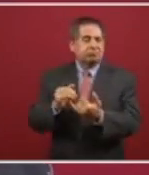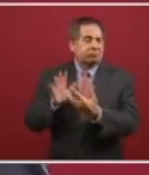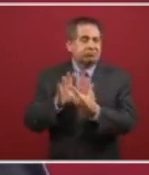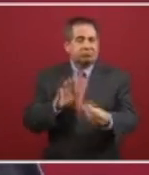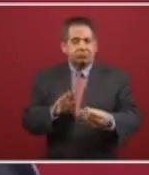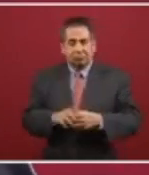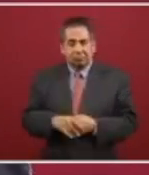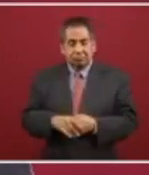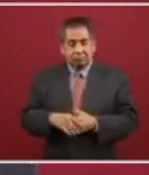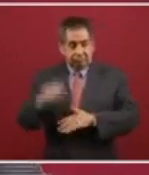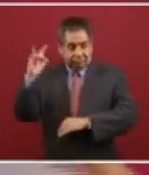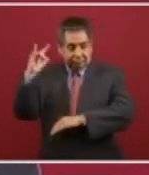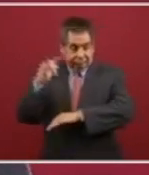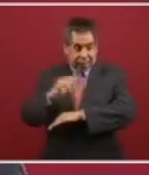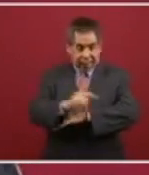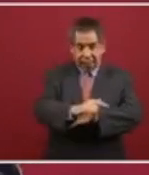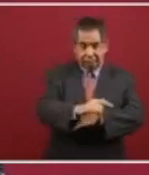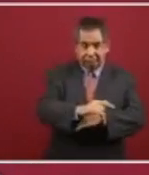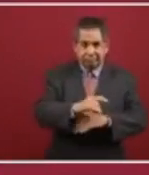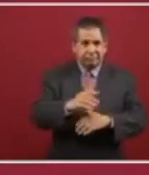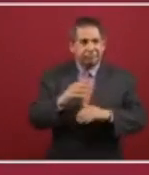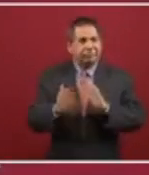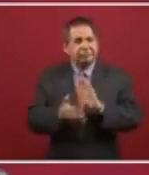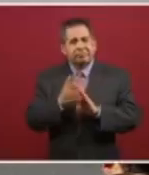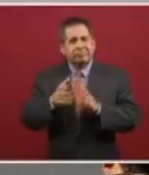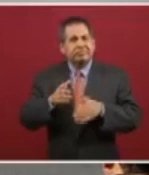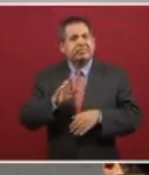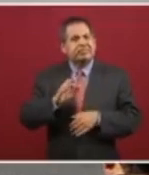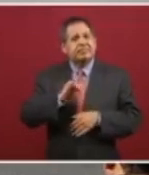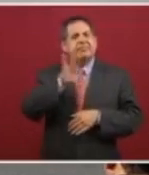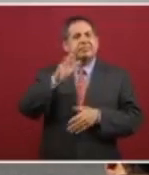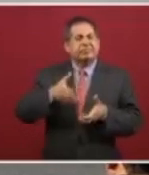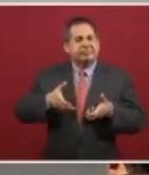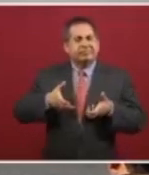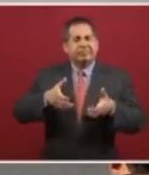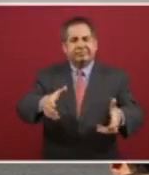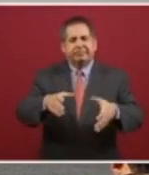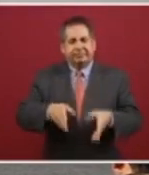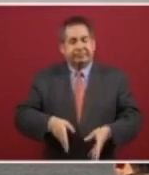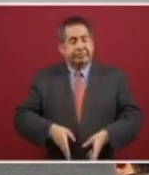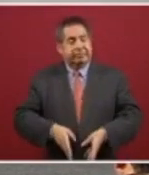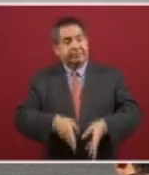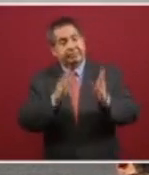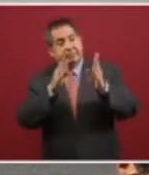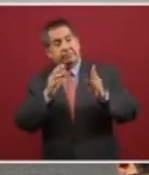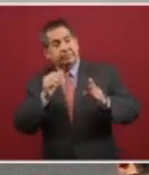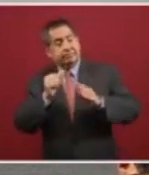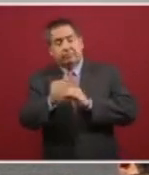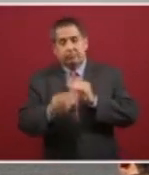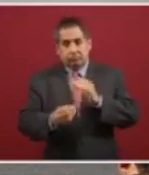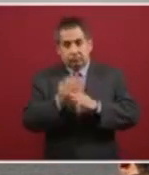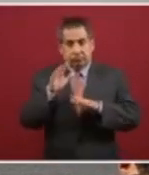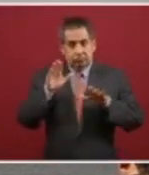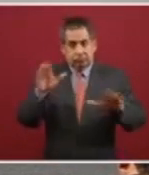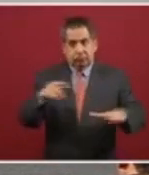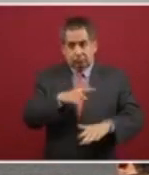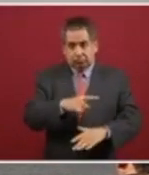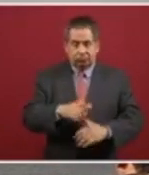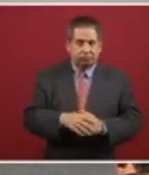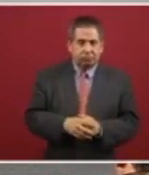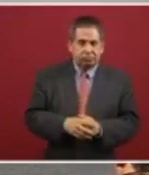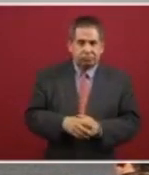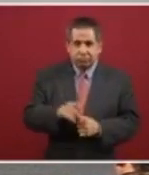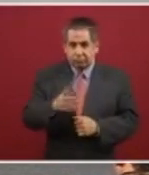La pista principal del actual aeropuerto iba a ser una gran avenida hacia el nuevo aeropuerto. Y